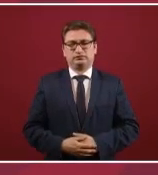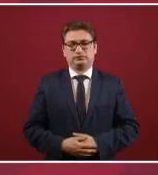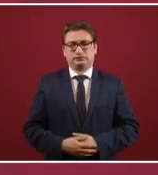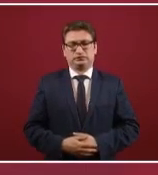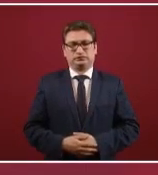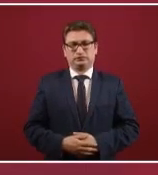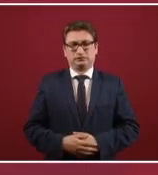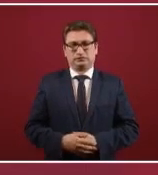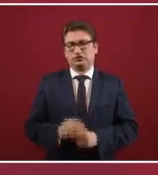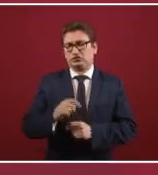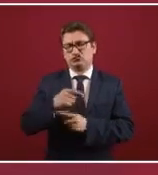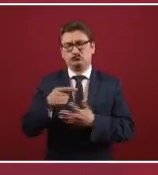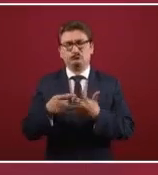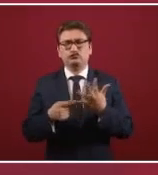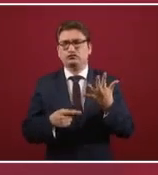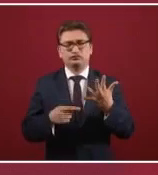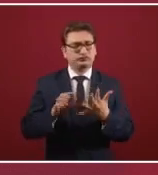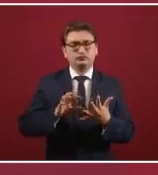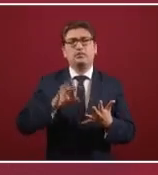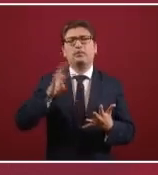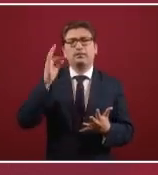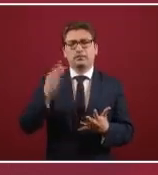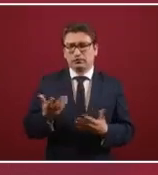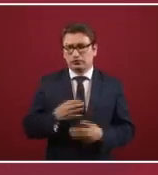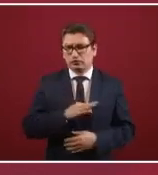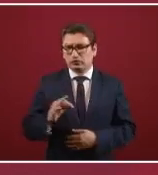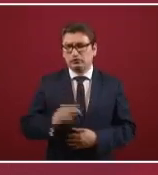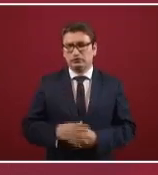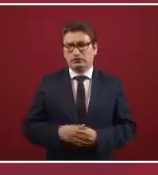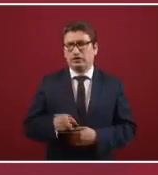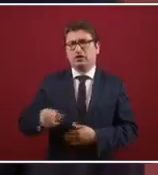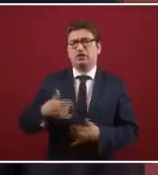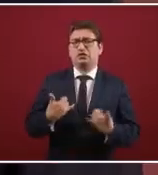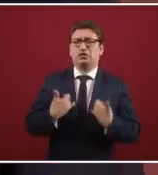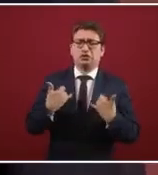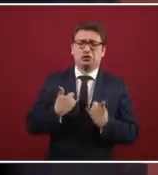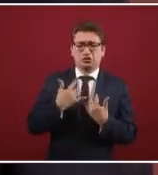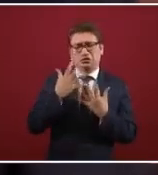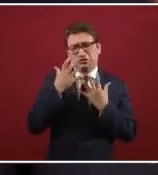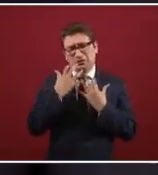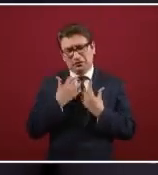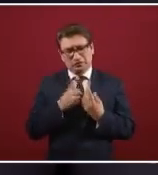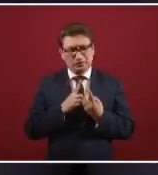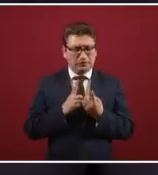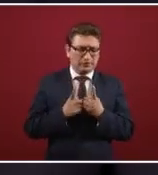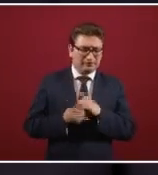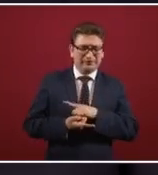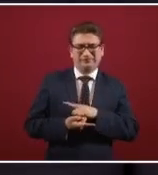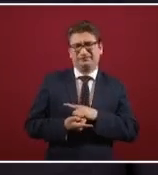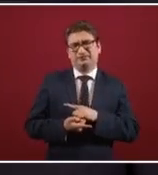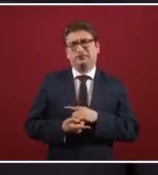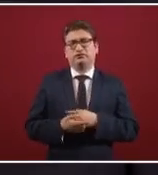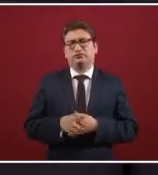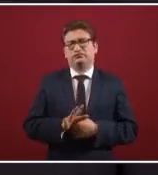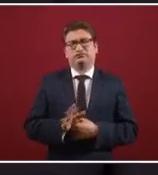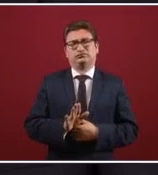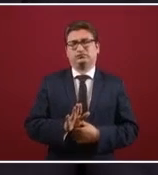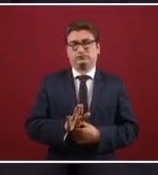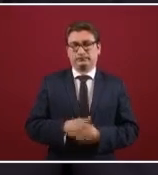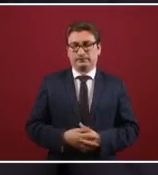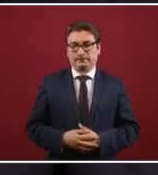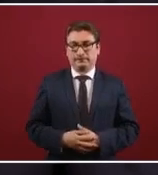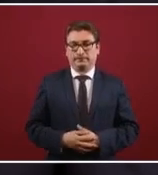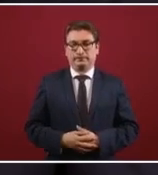y las opciones las alternativas nada de que el joven se deprime o permitir